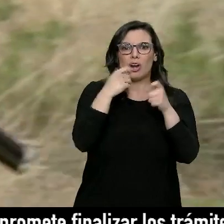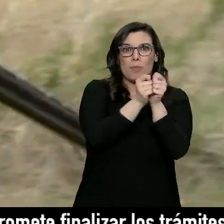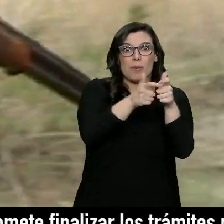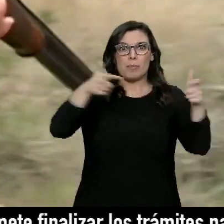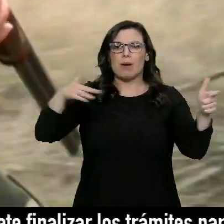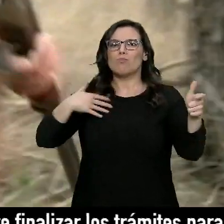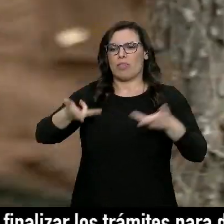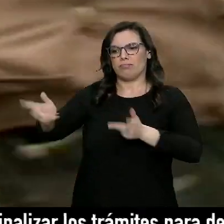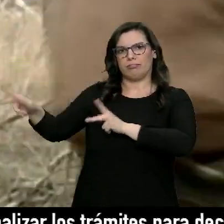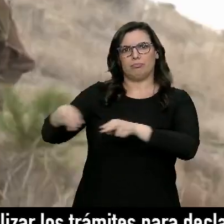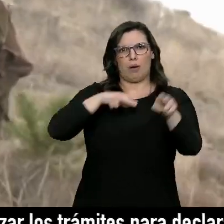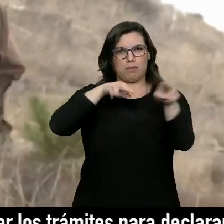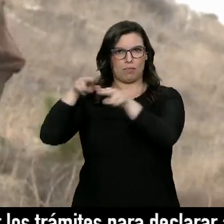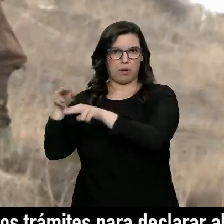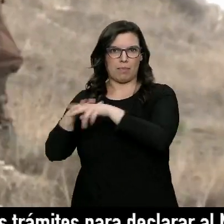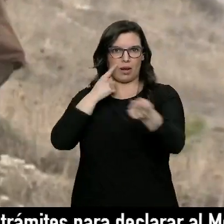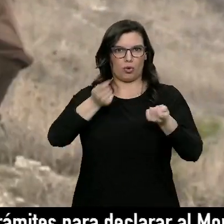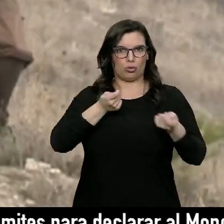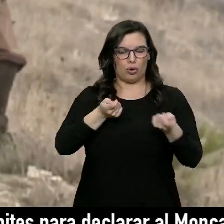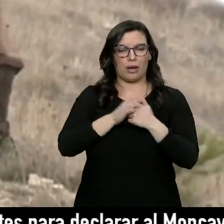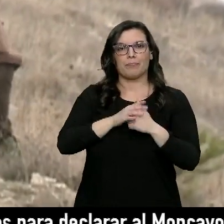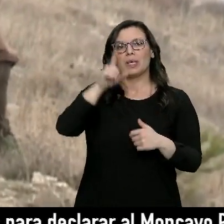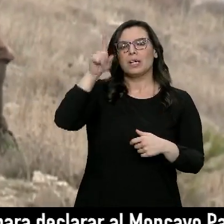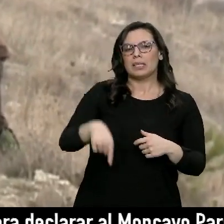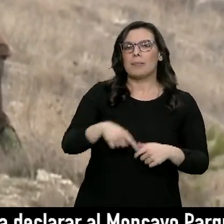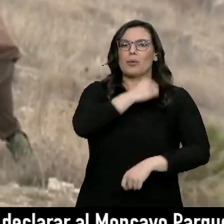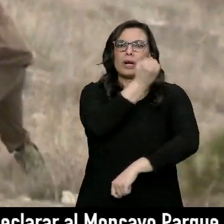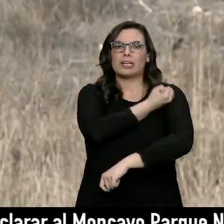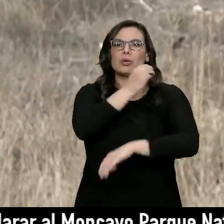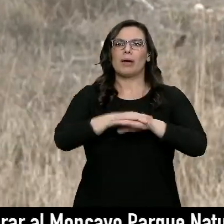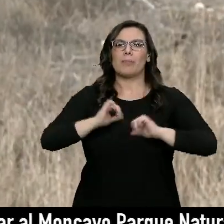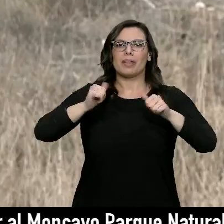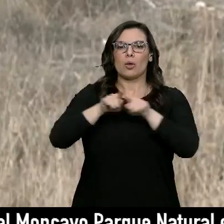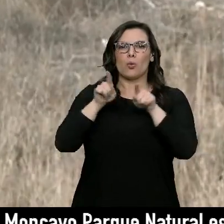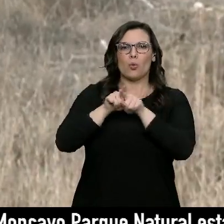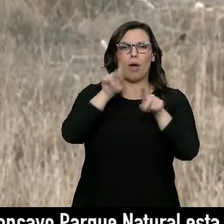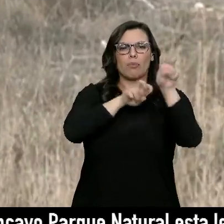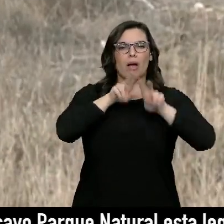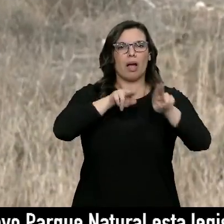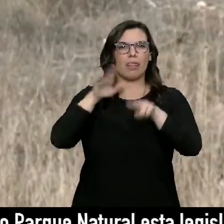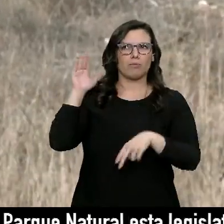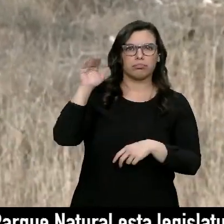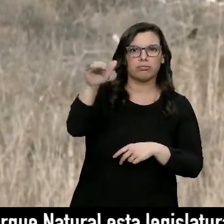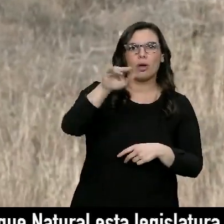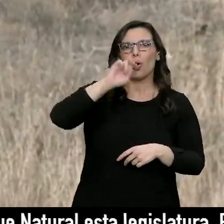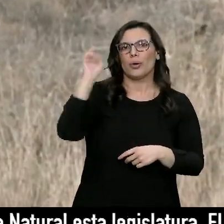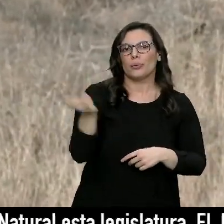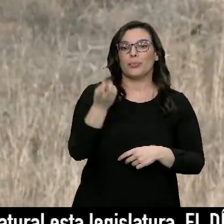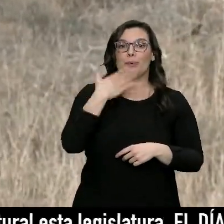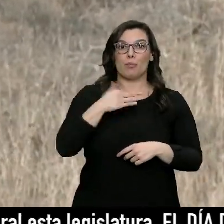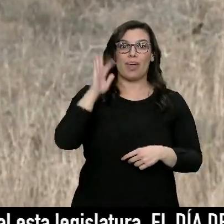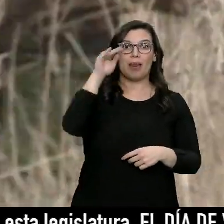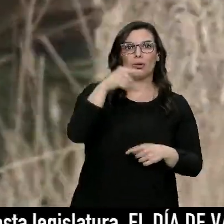en un registro accesible la celebración de monterías y ganchos para hacerlas compatibles con otras actividades en el monte.